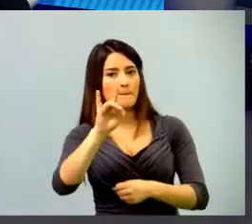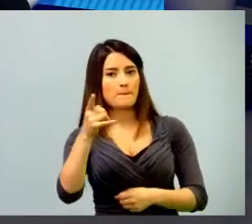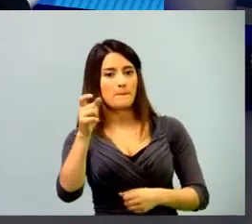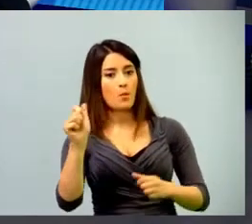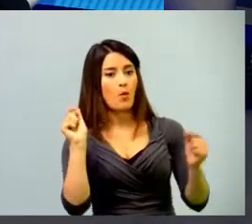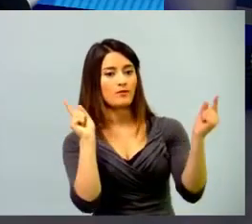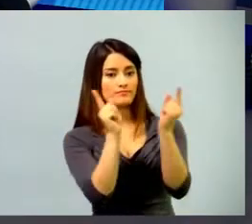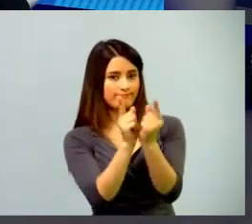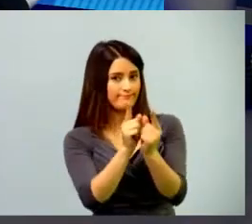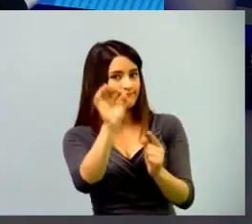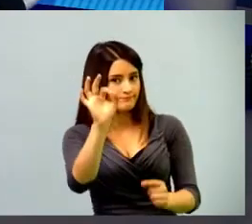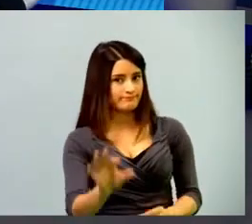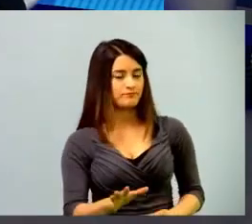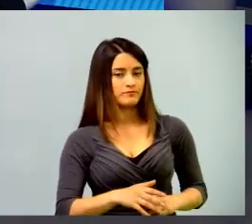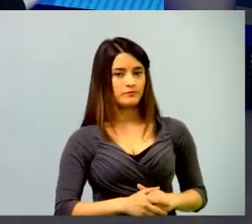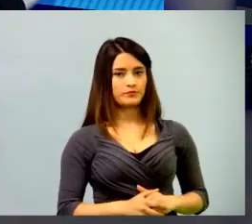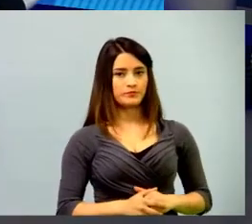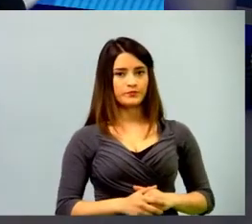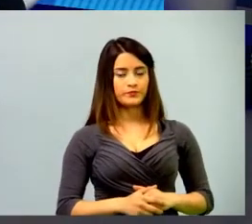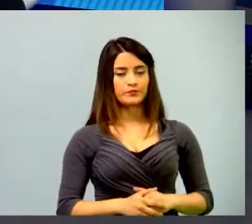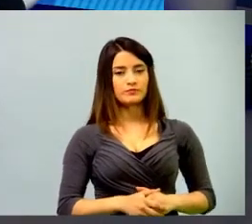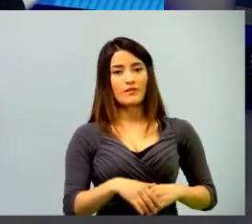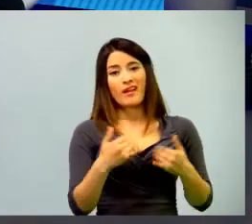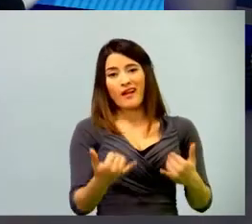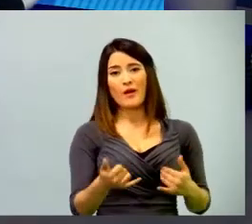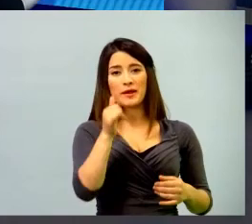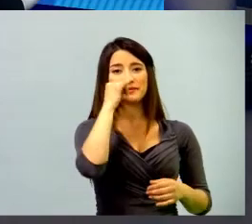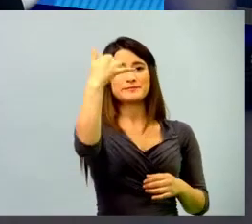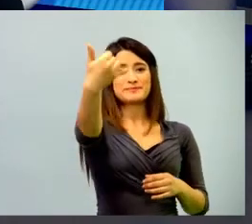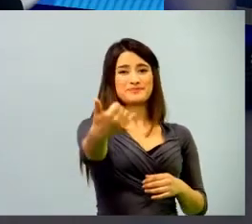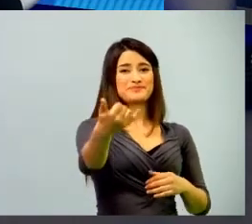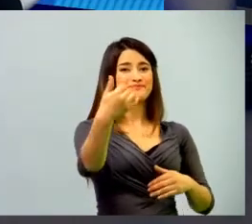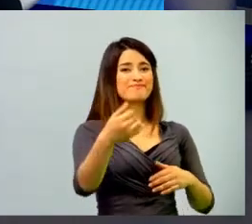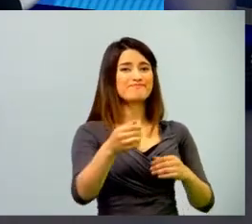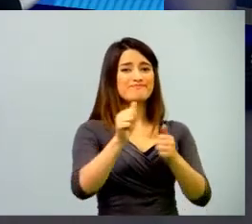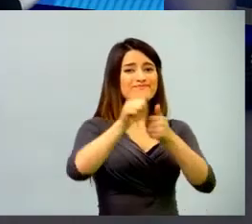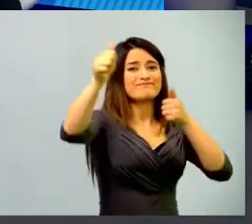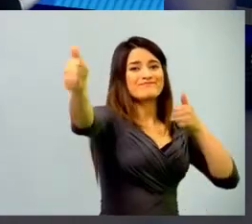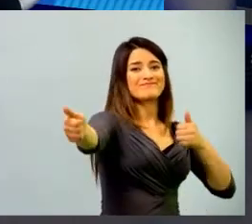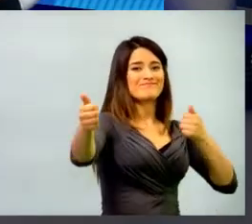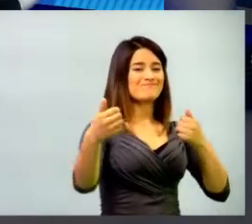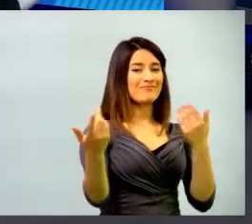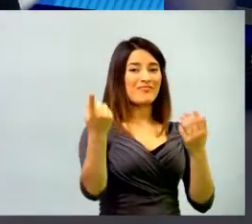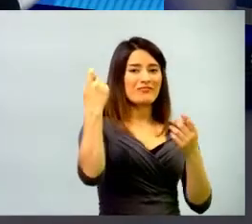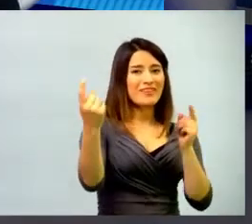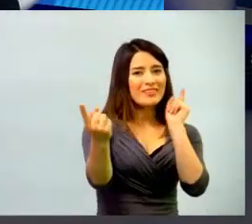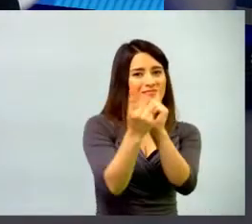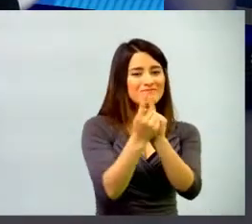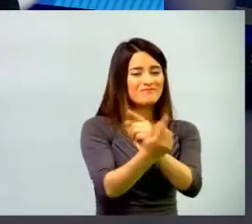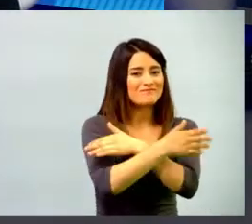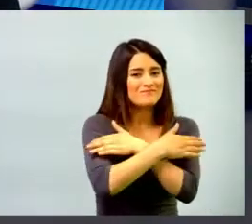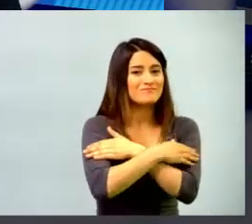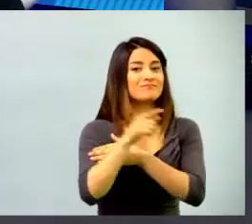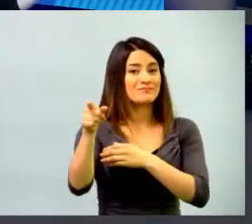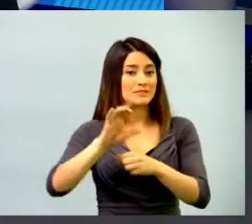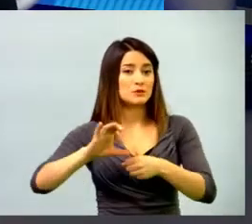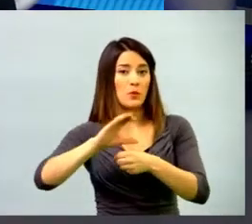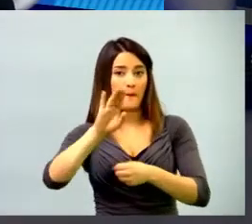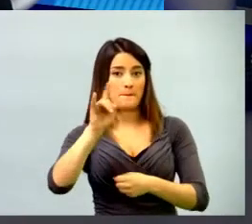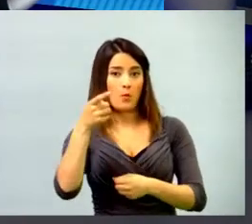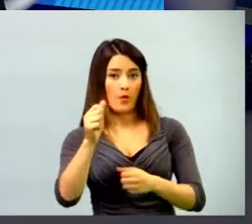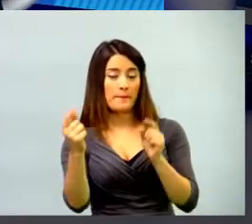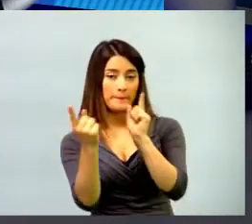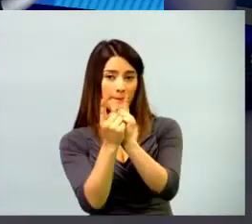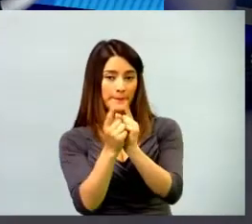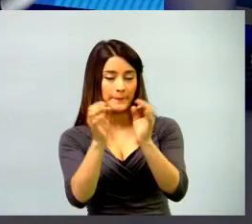más cerca que detrás de estas pantallas que no nos permiten verlos y ver las sonrisas de alegría que seguramente ustedes tienen. Bueno, recuerdo las regiones